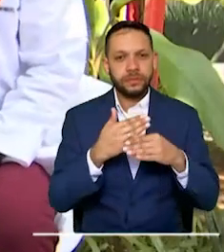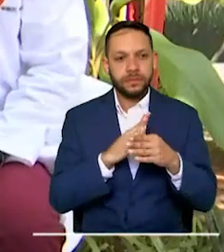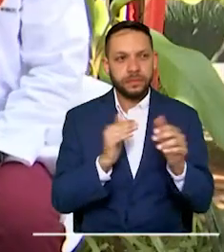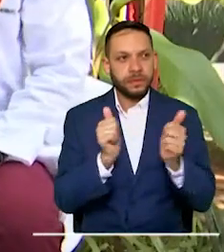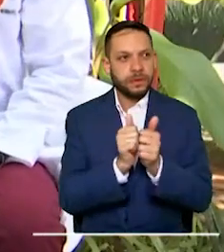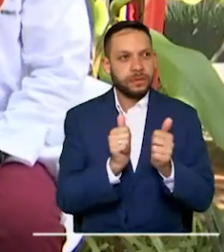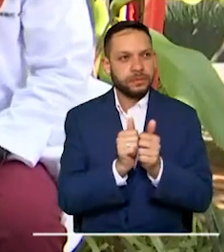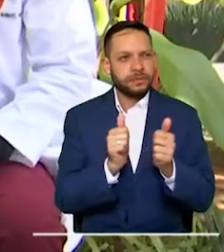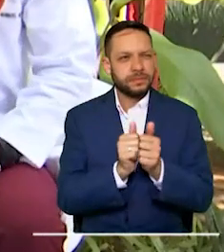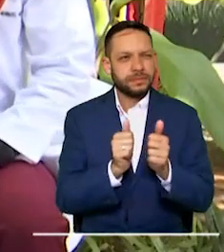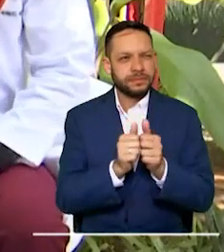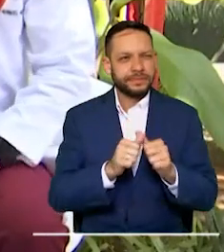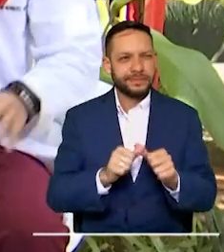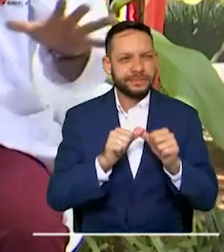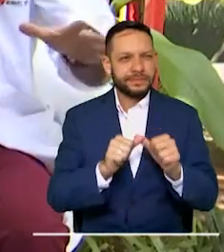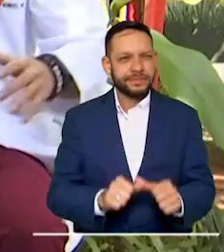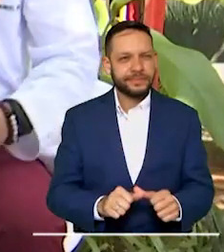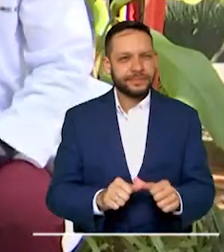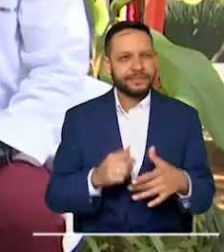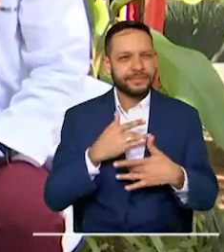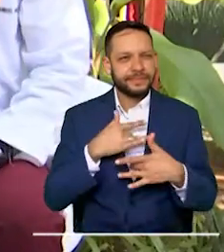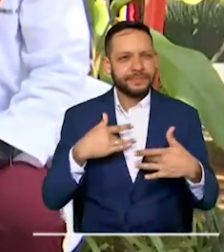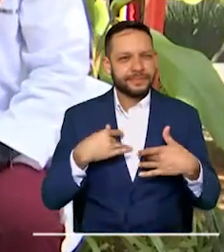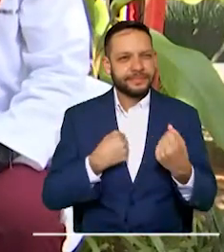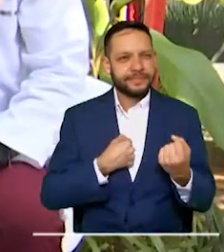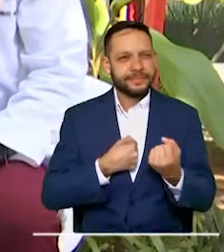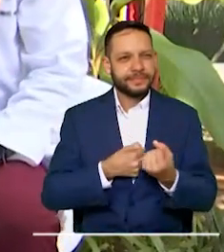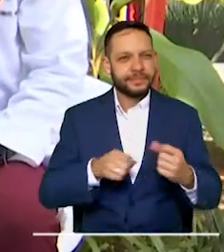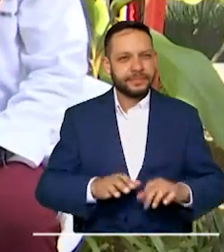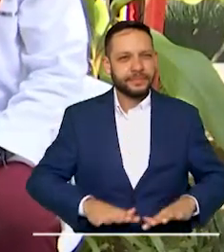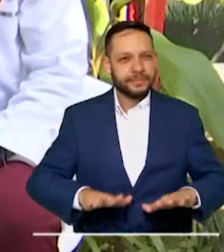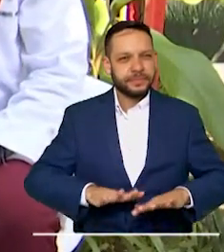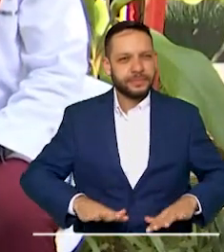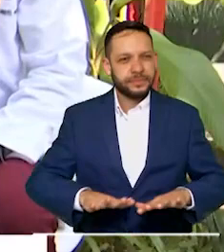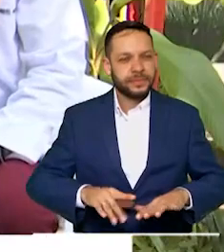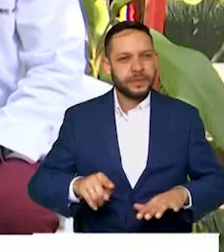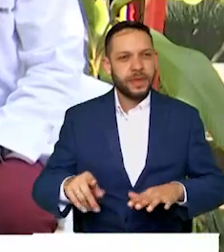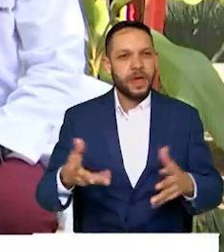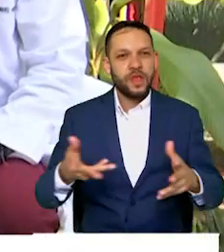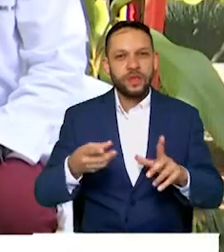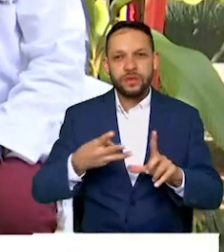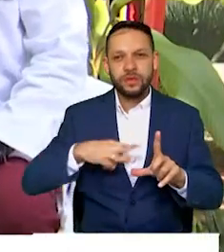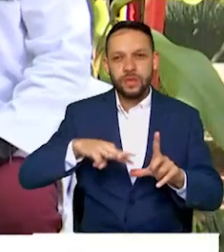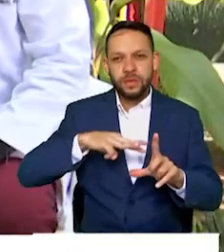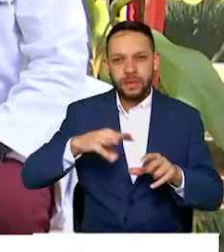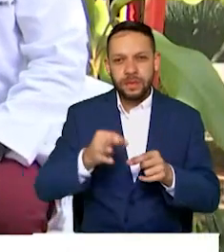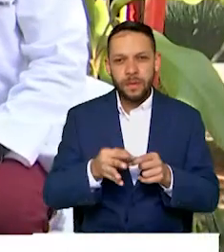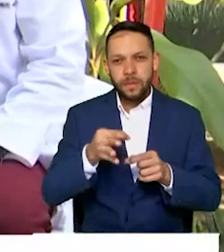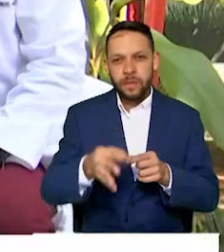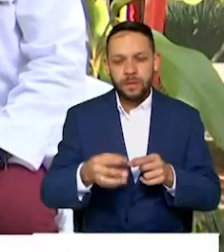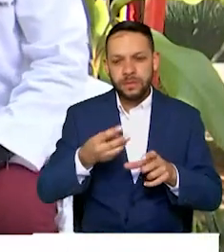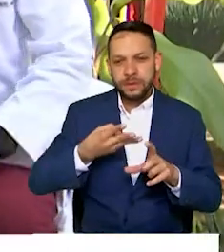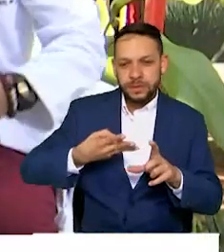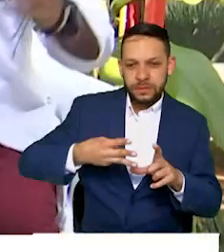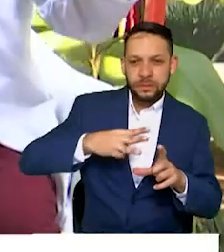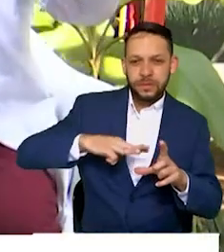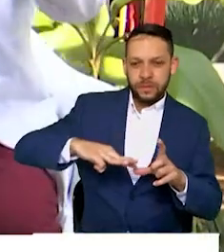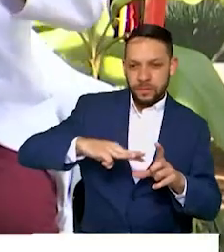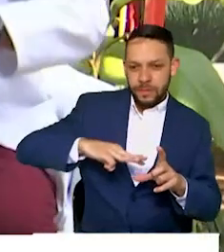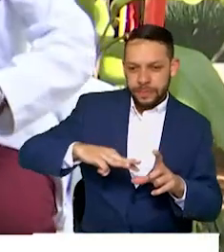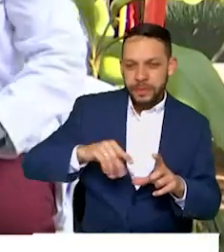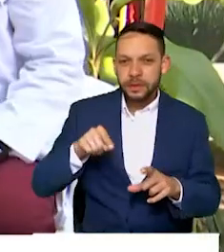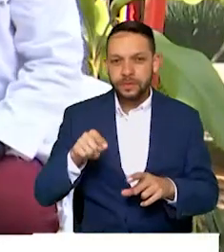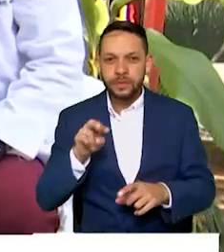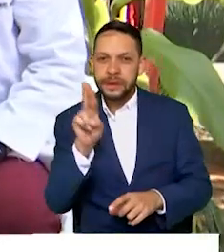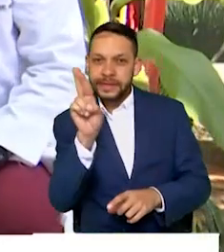nuestros profesionales del Parque de la Salud, en este momento transmitiendo desde el Parque de la Salud de Dos Quebradas, en medio de